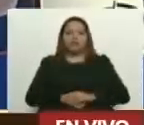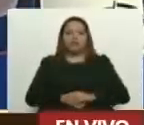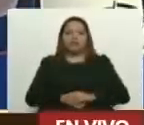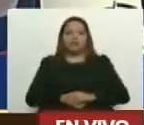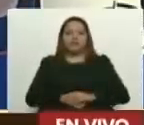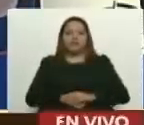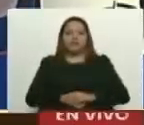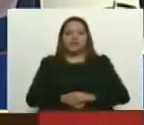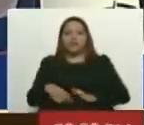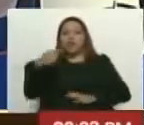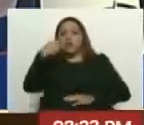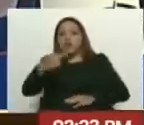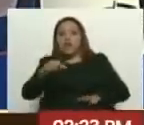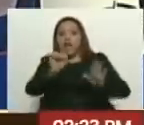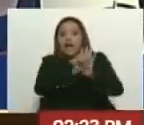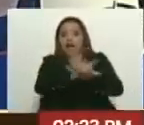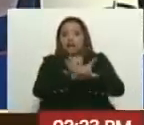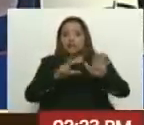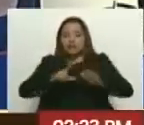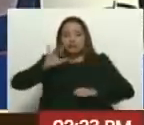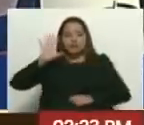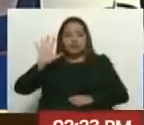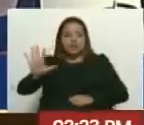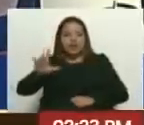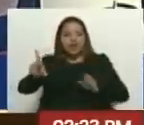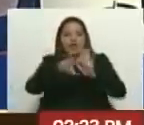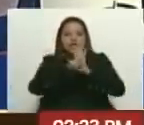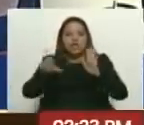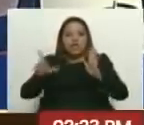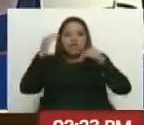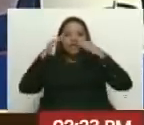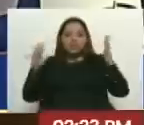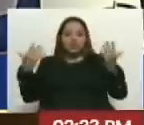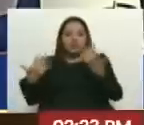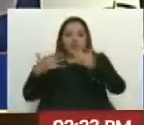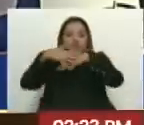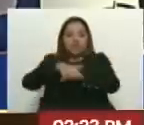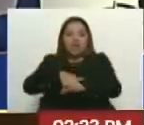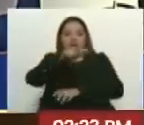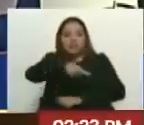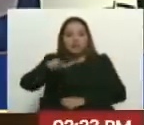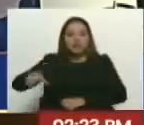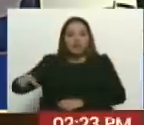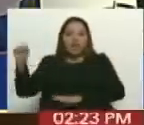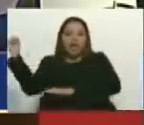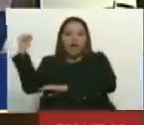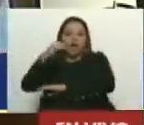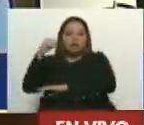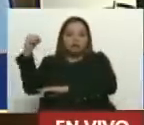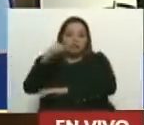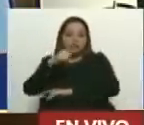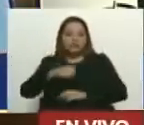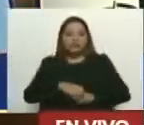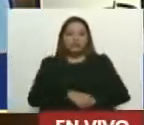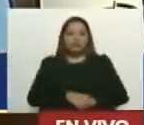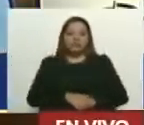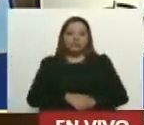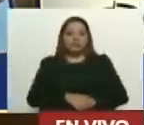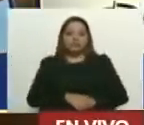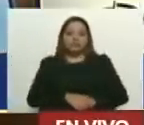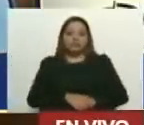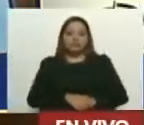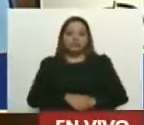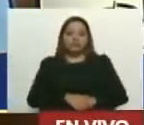Conforme a lo establecido en el artículo 5 de la Ley para la Atención Integral a las Personas con Trastorno de